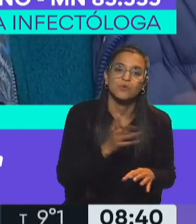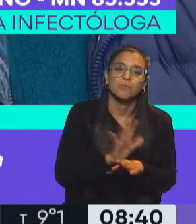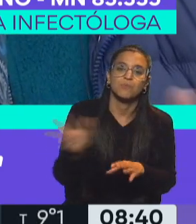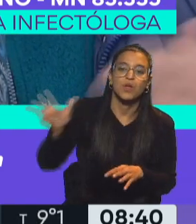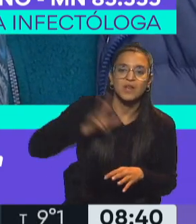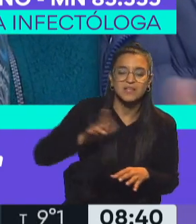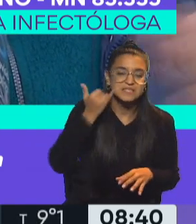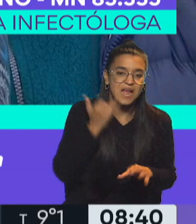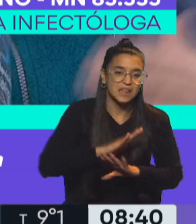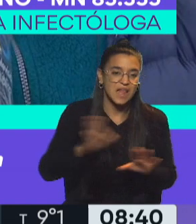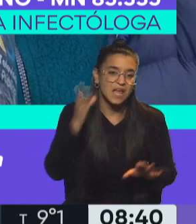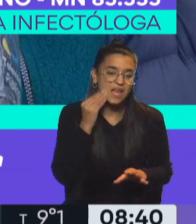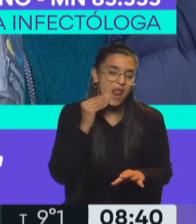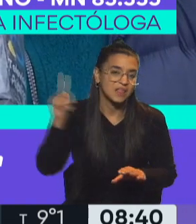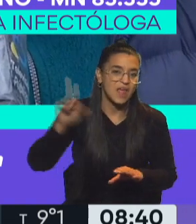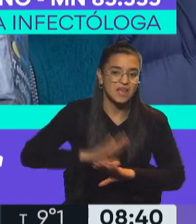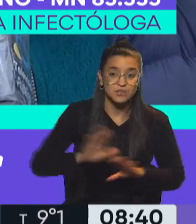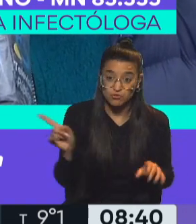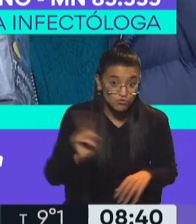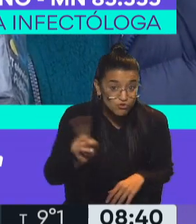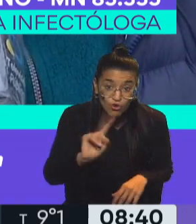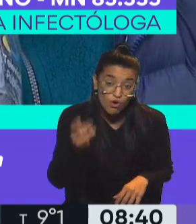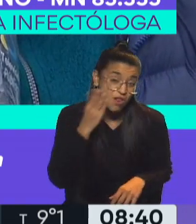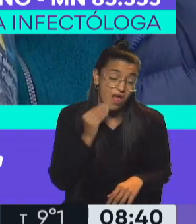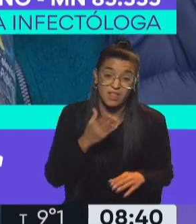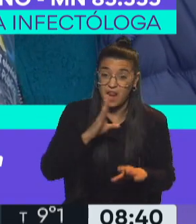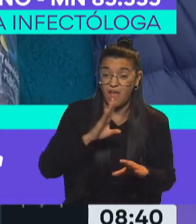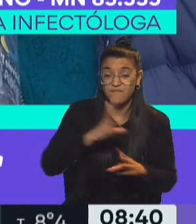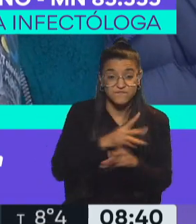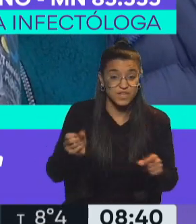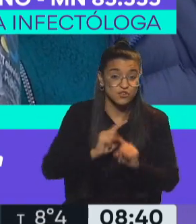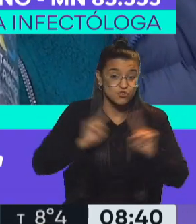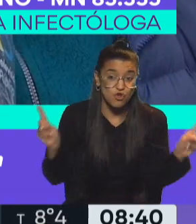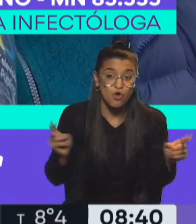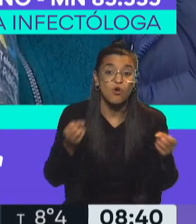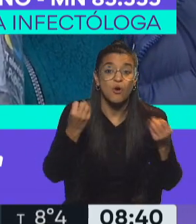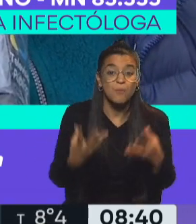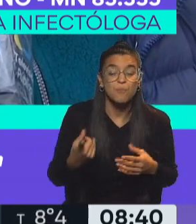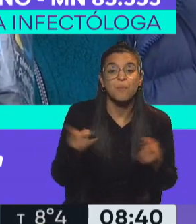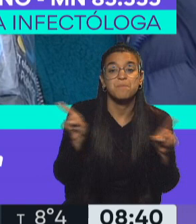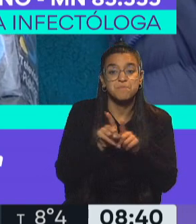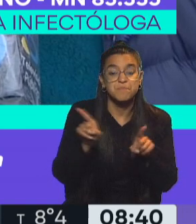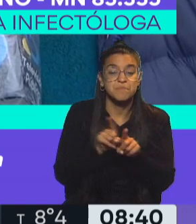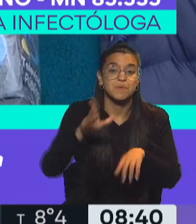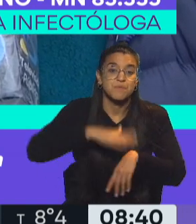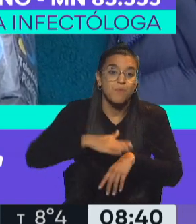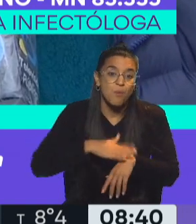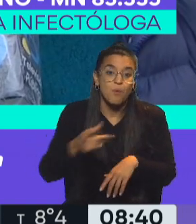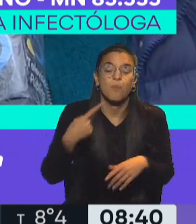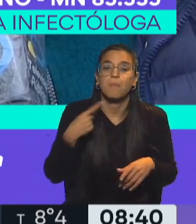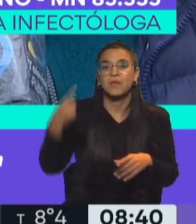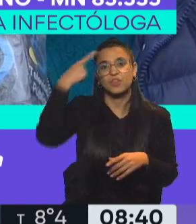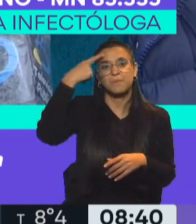como, bueno, ya está, Inglaterra ya pasó. No, Inglaterra no pasó nada, porque como paralelamente tienen esta actitud